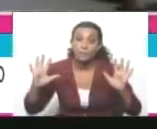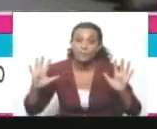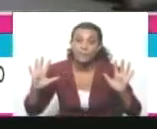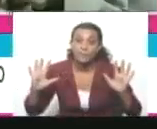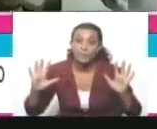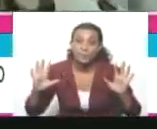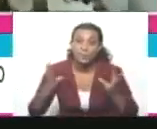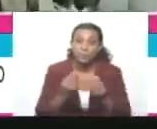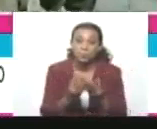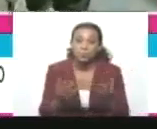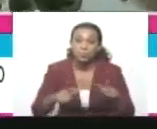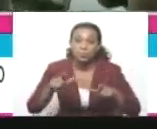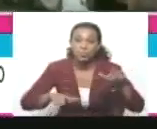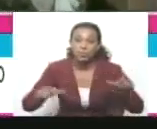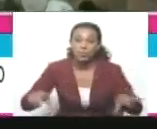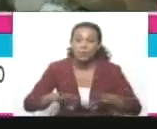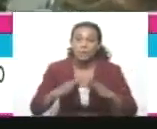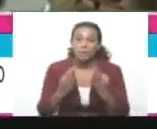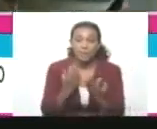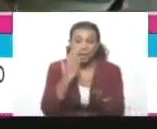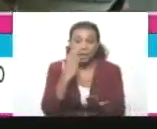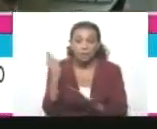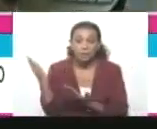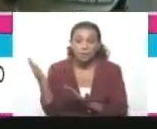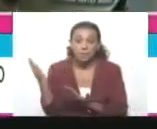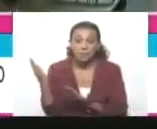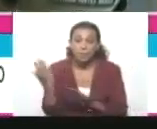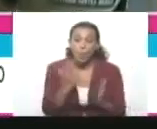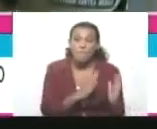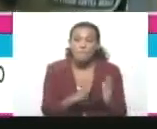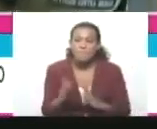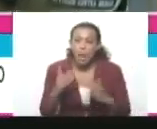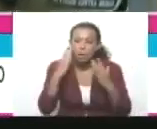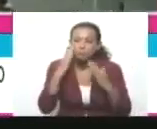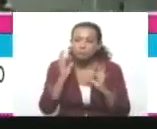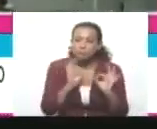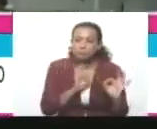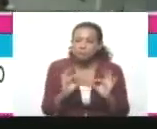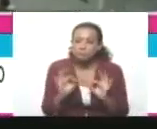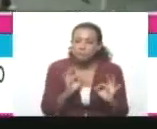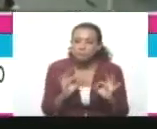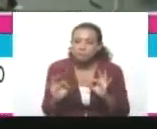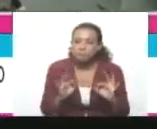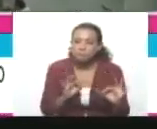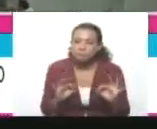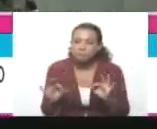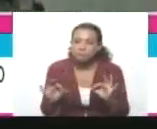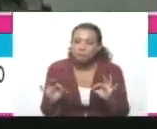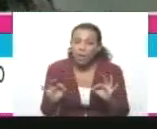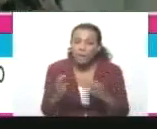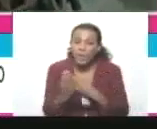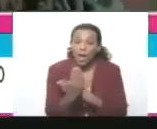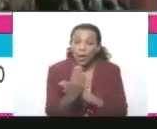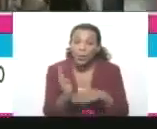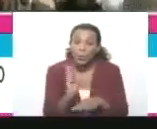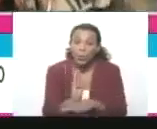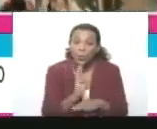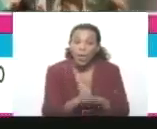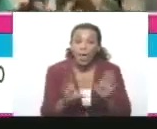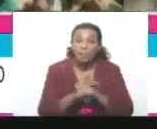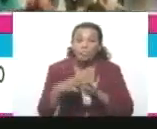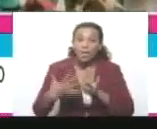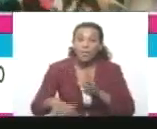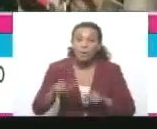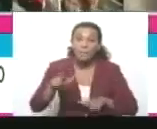hay mucha gente familia ahí y ellos llevaban un plan muy bueno para preservar los derechos